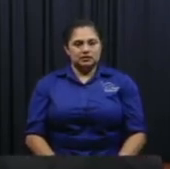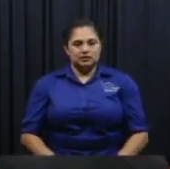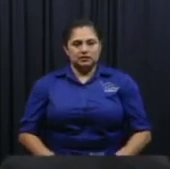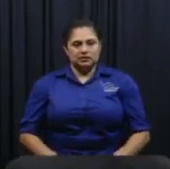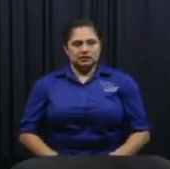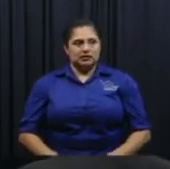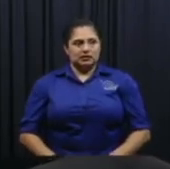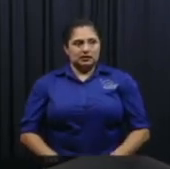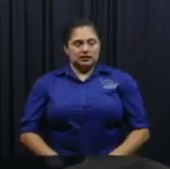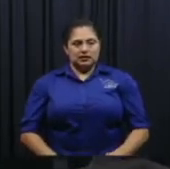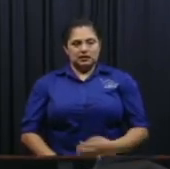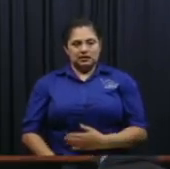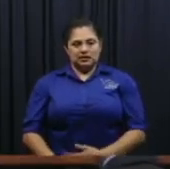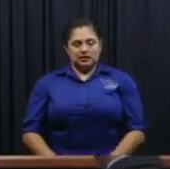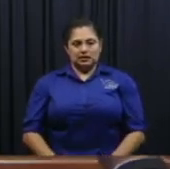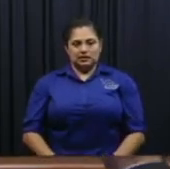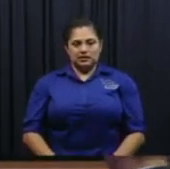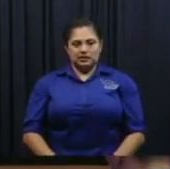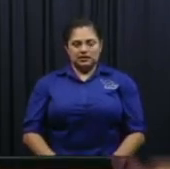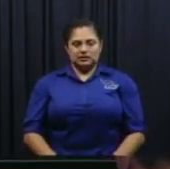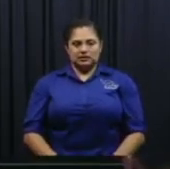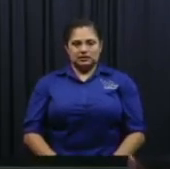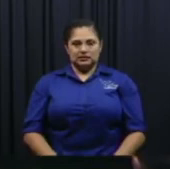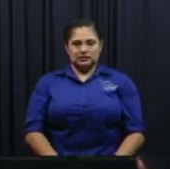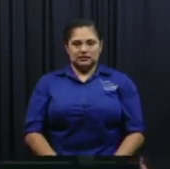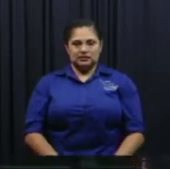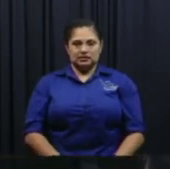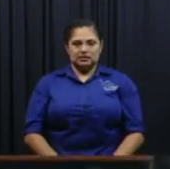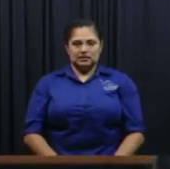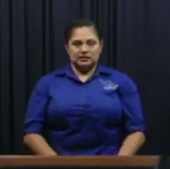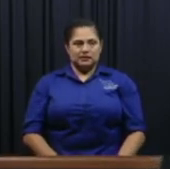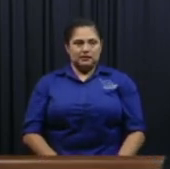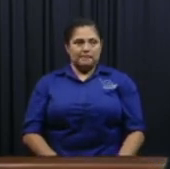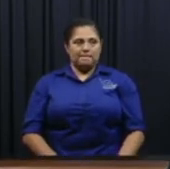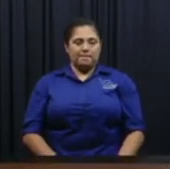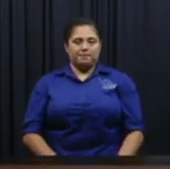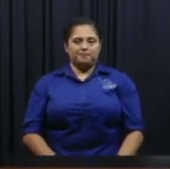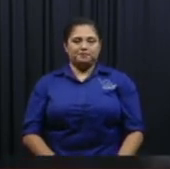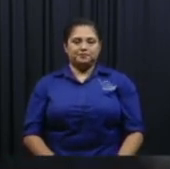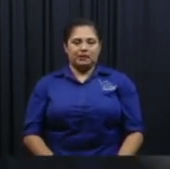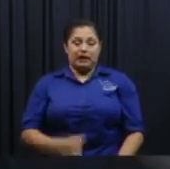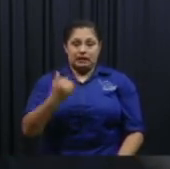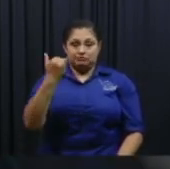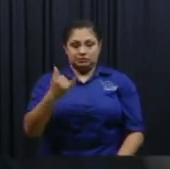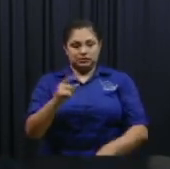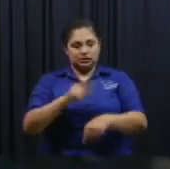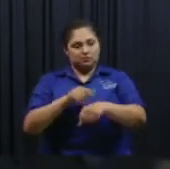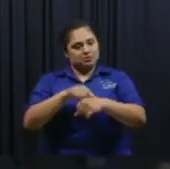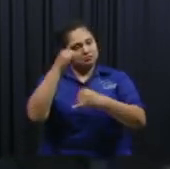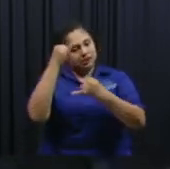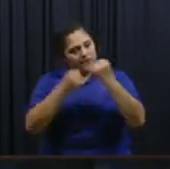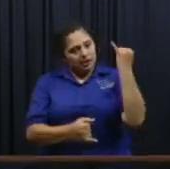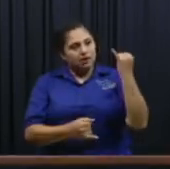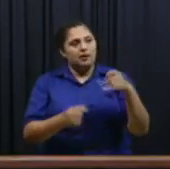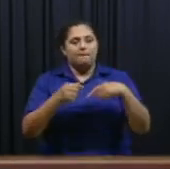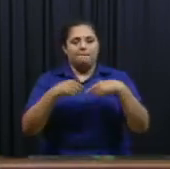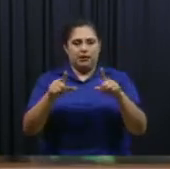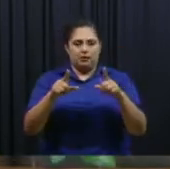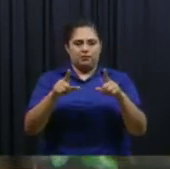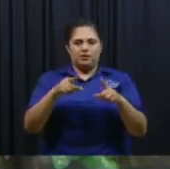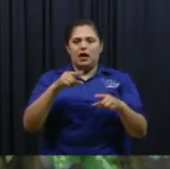Ah mire mire mire pues ya ahorita finalizo solo tengo tres minutos para finalizar pero necesito que